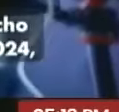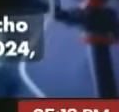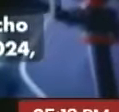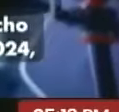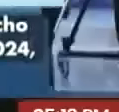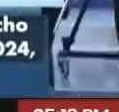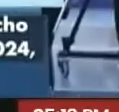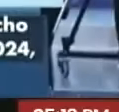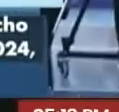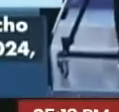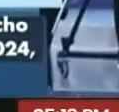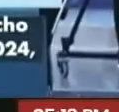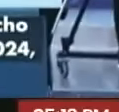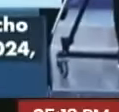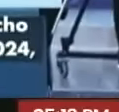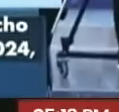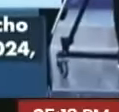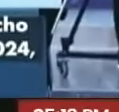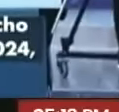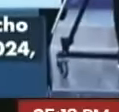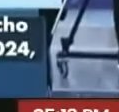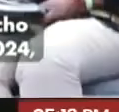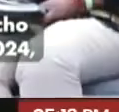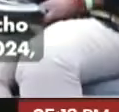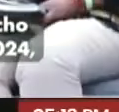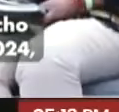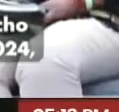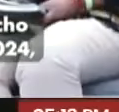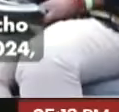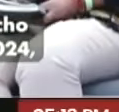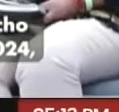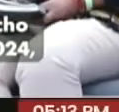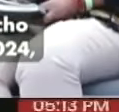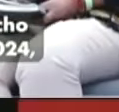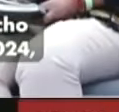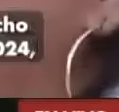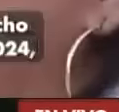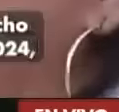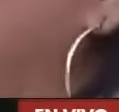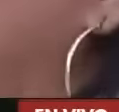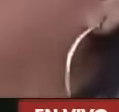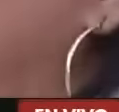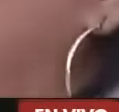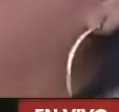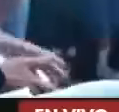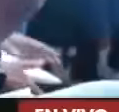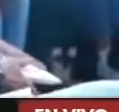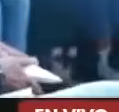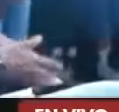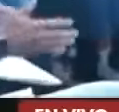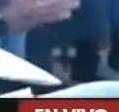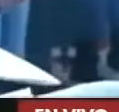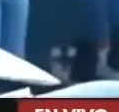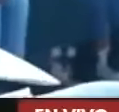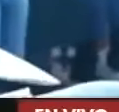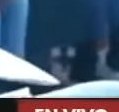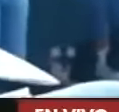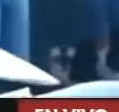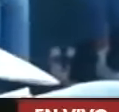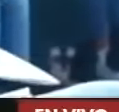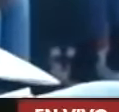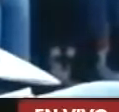Antonio Ledesma le quitará el derecho a ustedes a ir a elecciones presidenciales 2024, llueva, truene